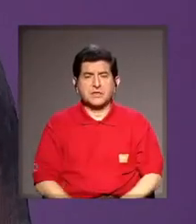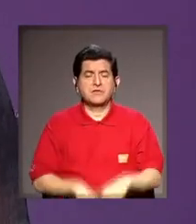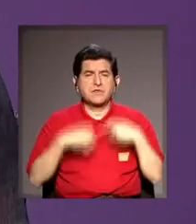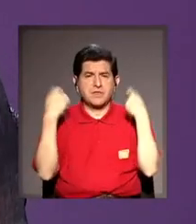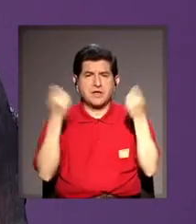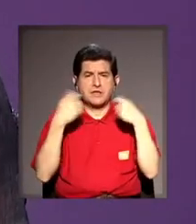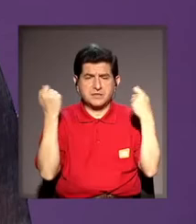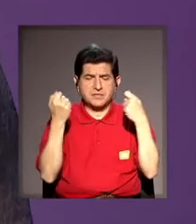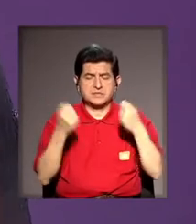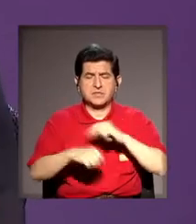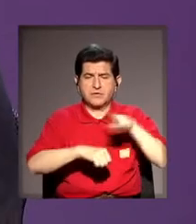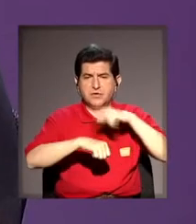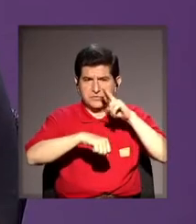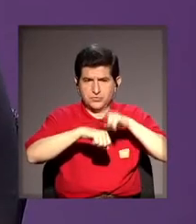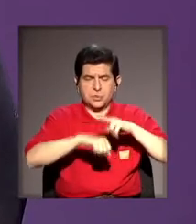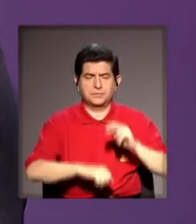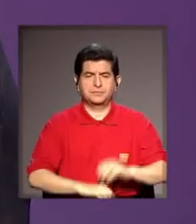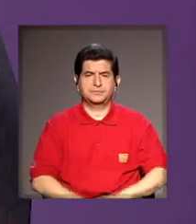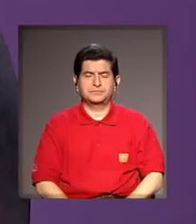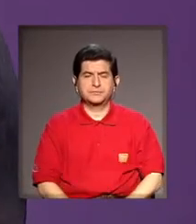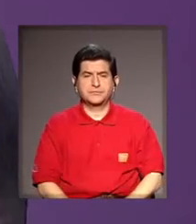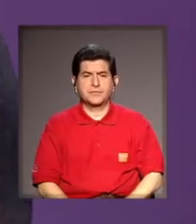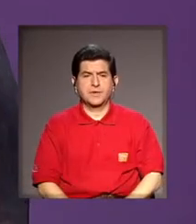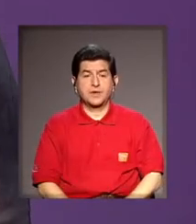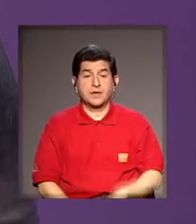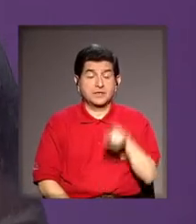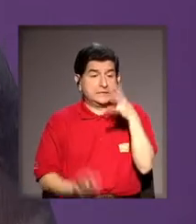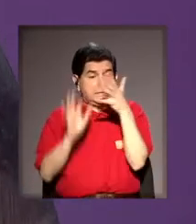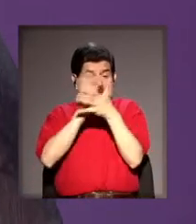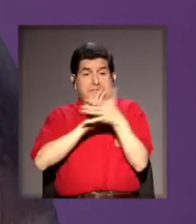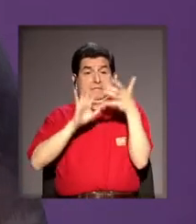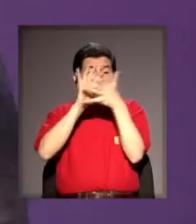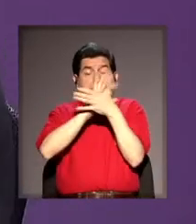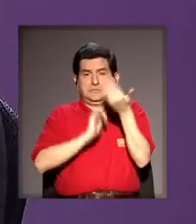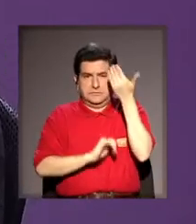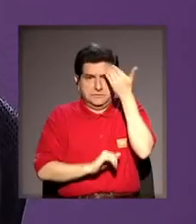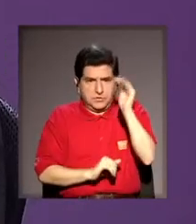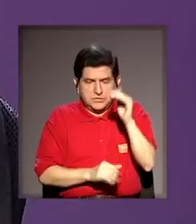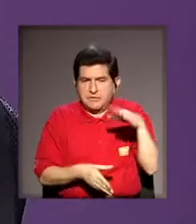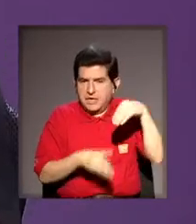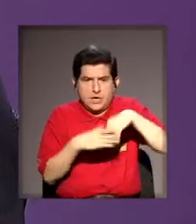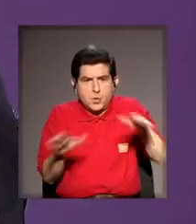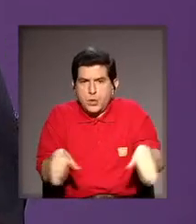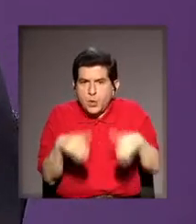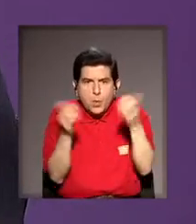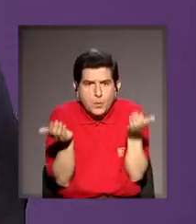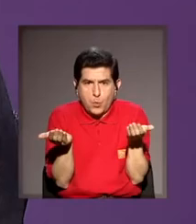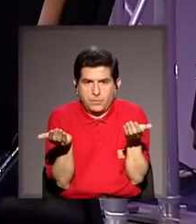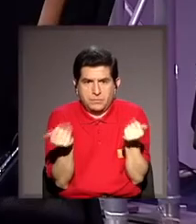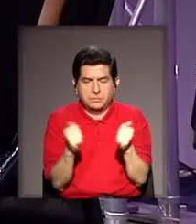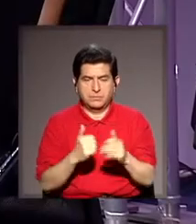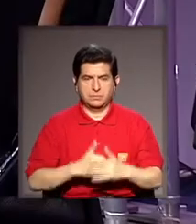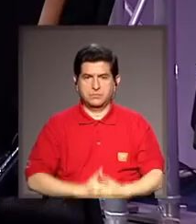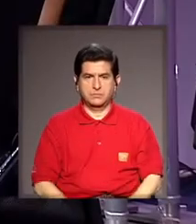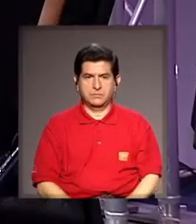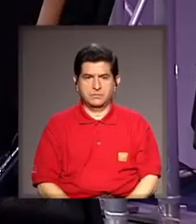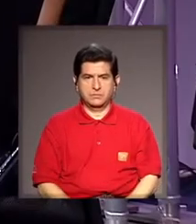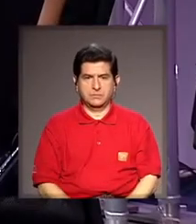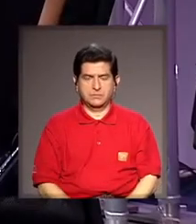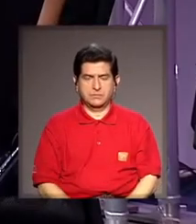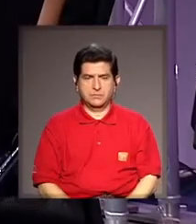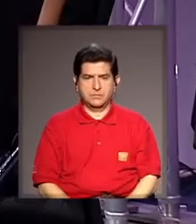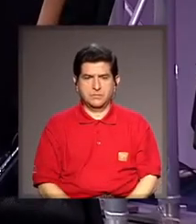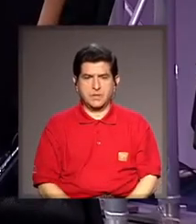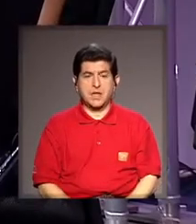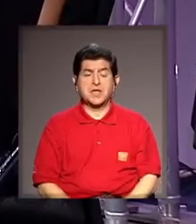celebraciones patrias se les hace un enredo por supuesto porque no sabían cómo incluirlo y aparte aunque